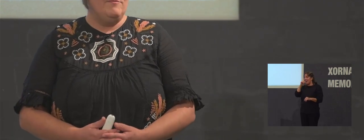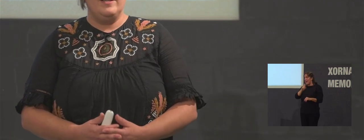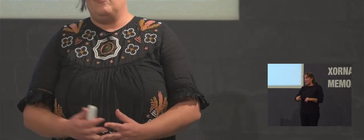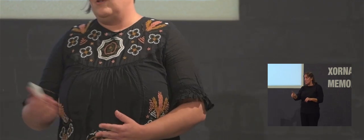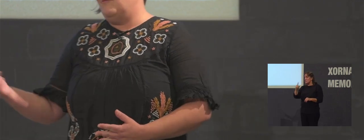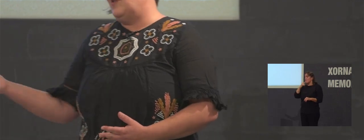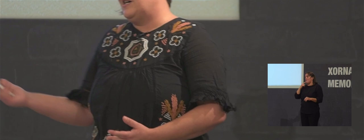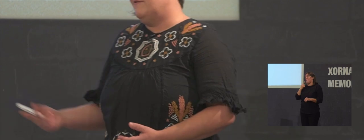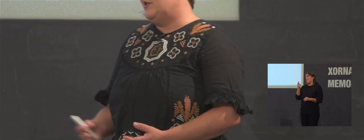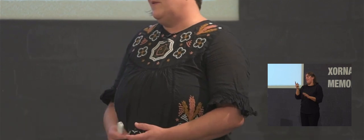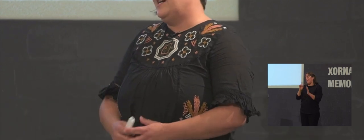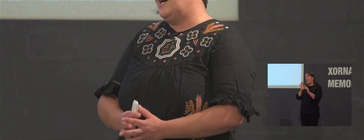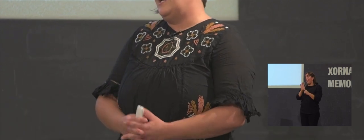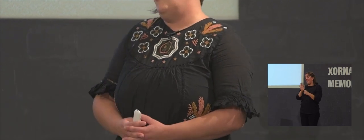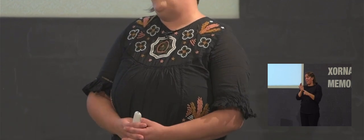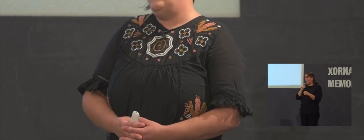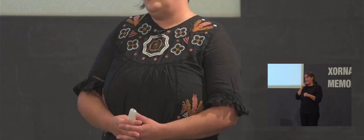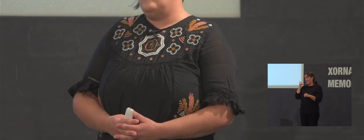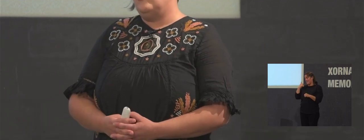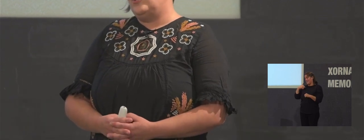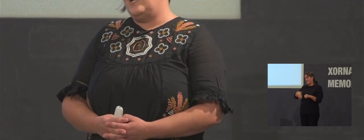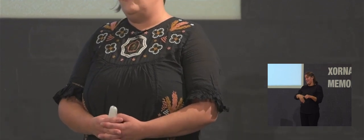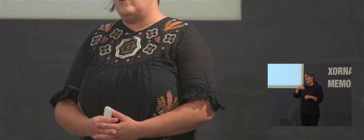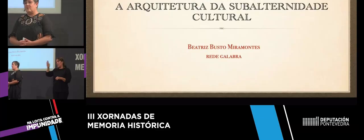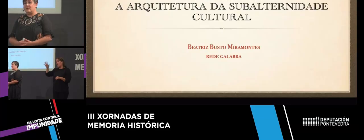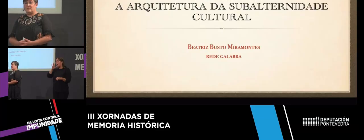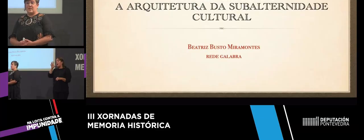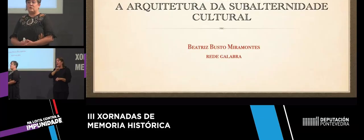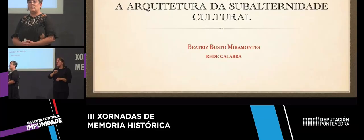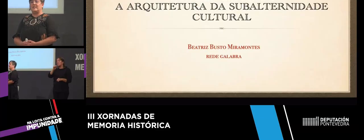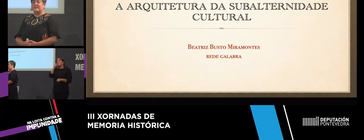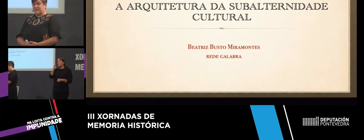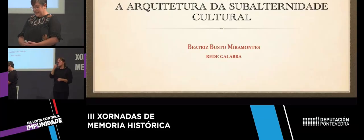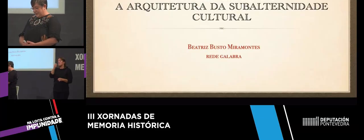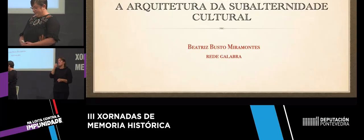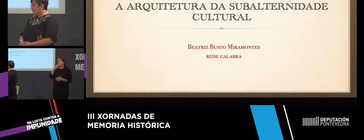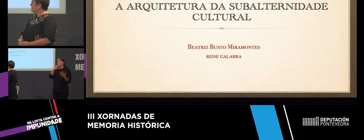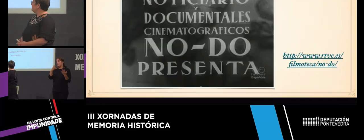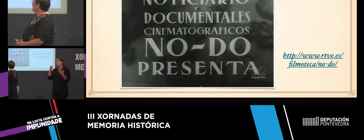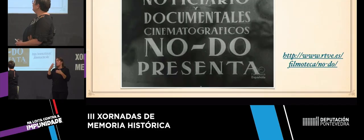de régime como Ramón acaba de explicar o primeiro nodo sale no ano 1943